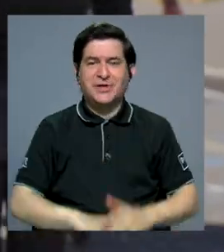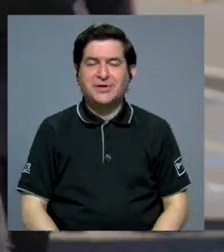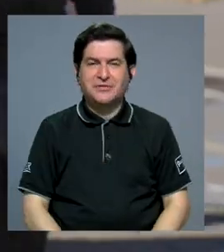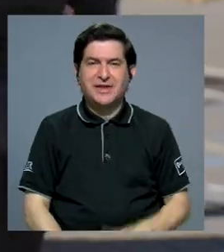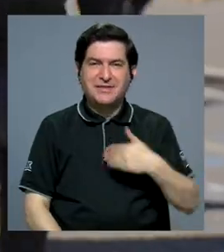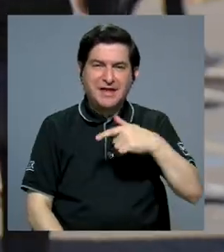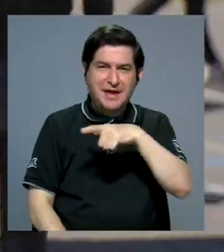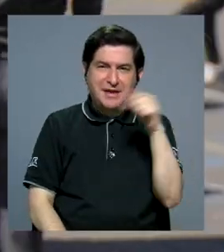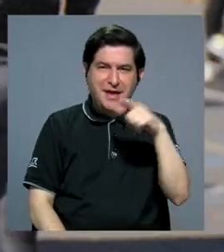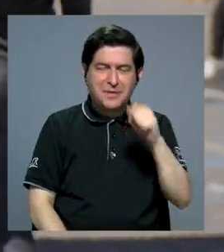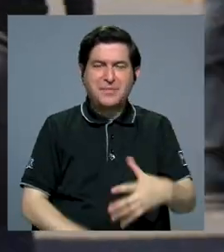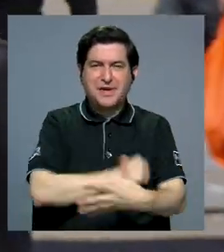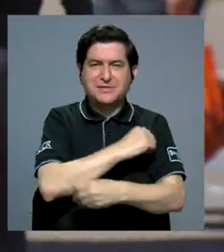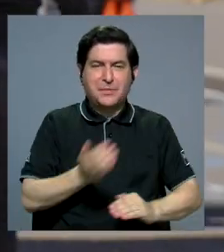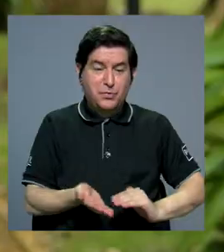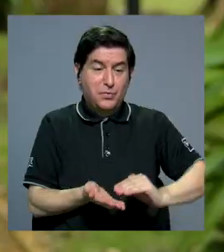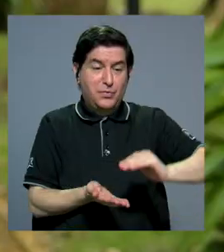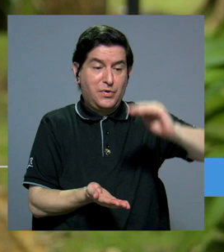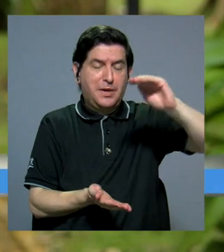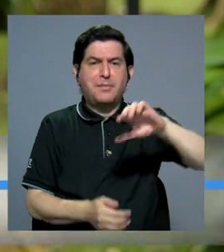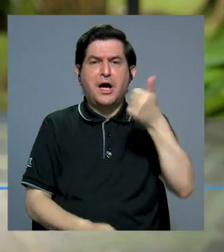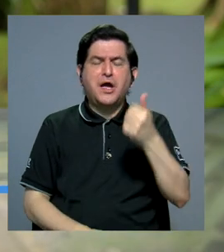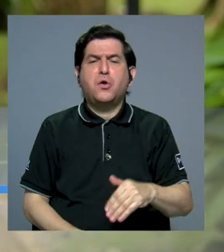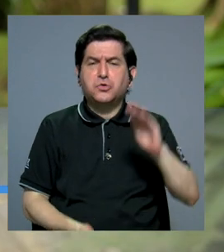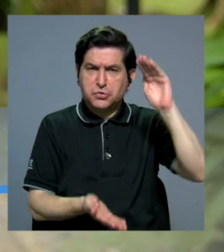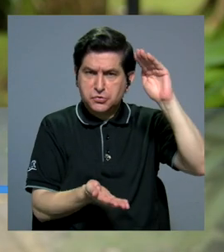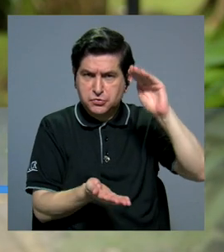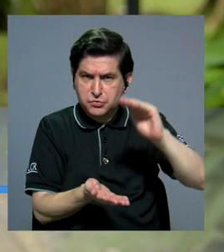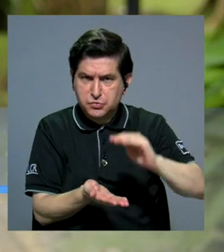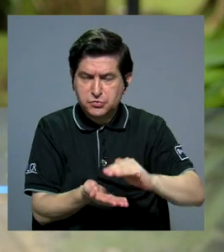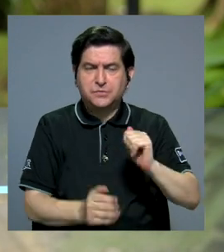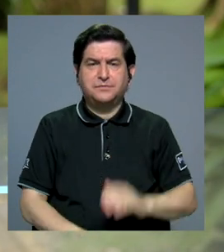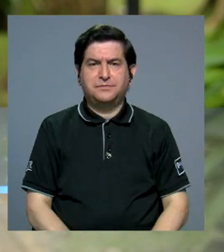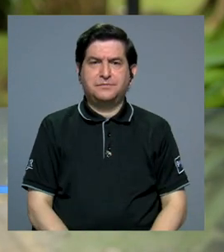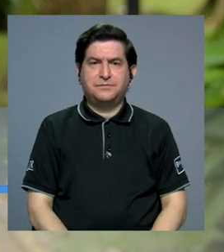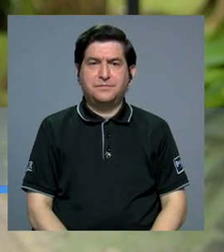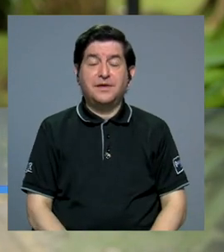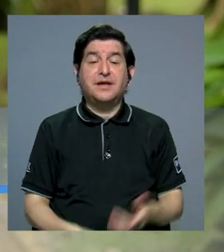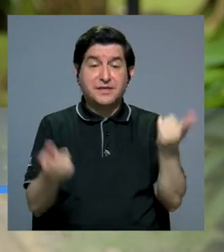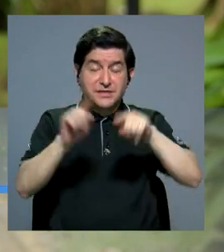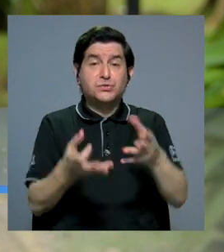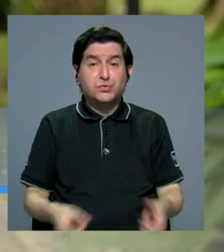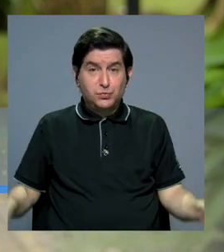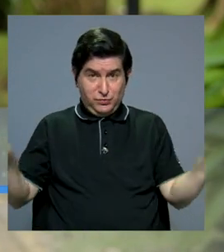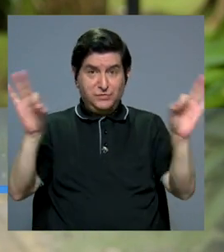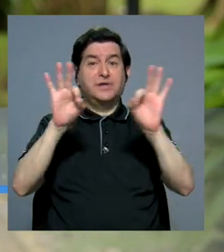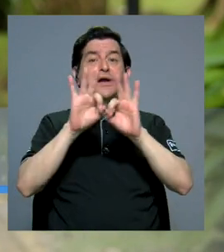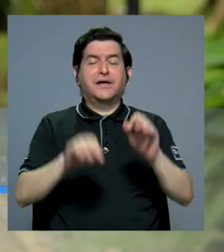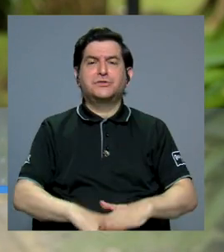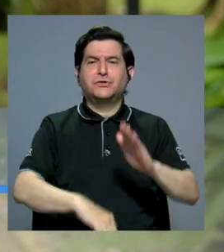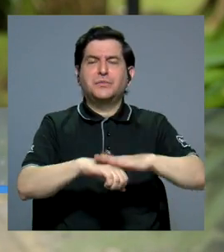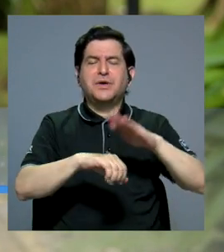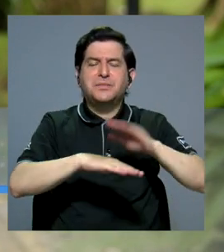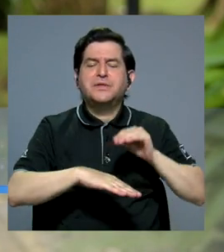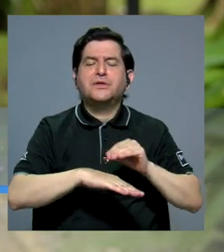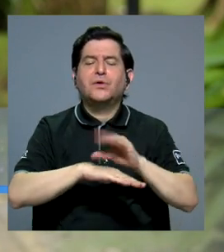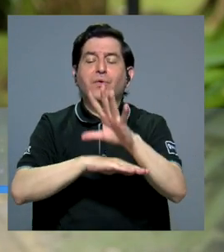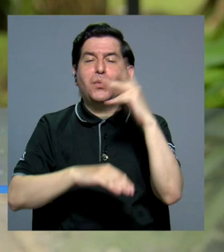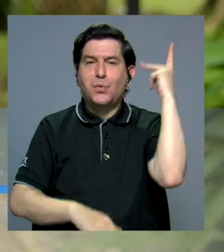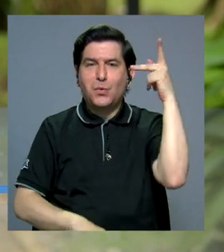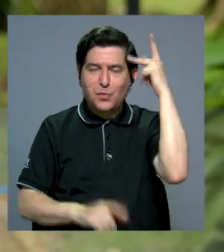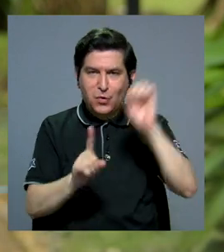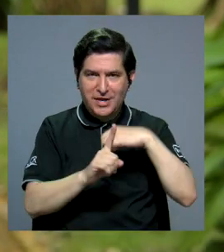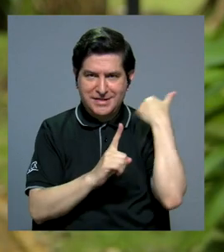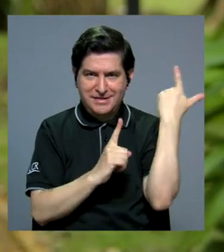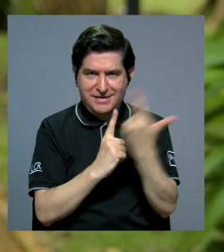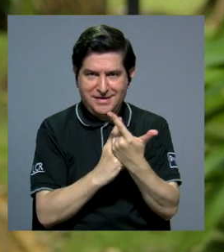¿verdad? Tenemos algunos meses donde la pobreza es muy alta y otros donde la pobreza disminuye. Esto es un hecho importante, ya que permite orientar